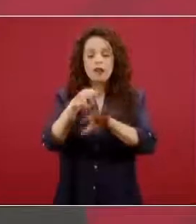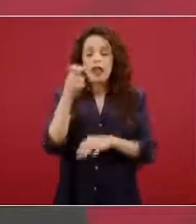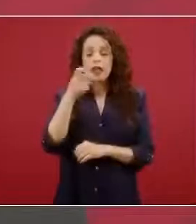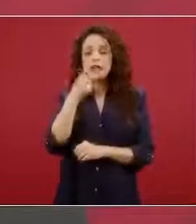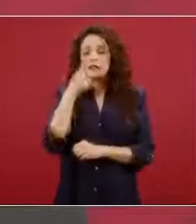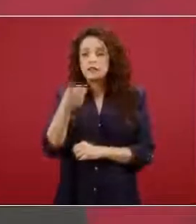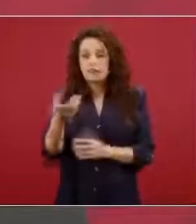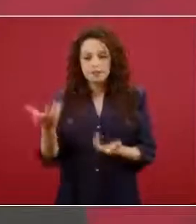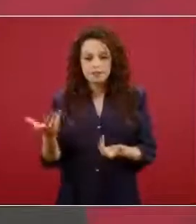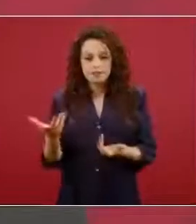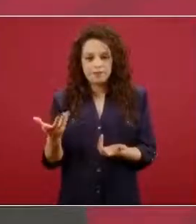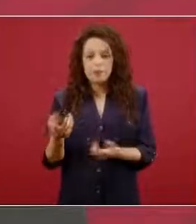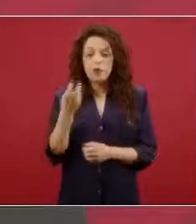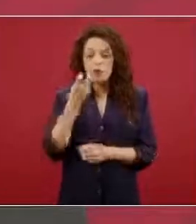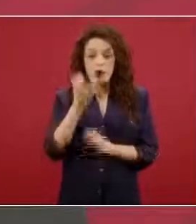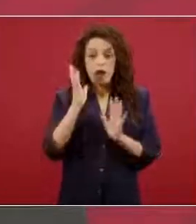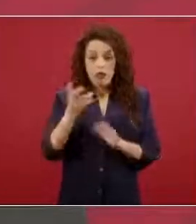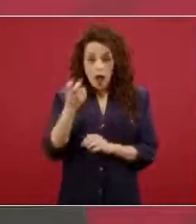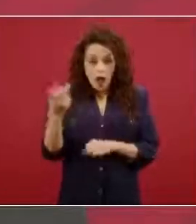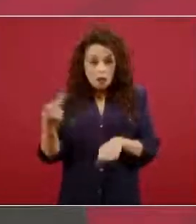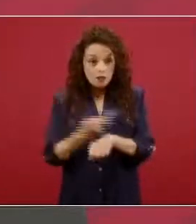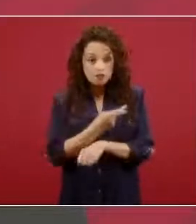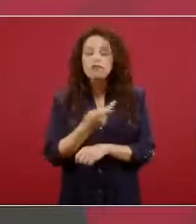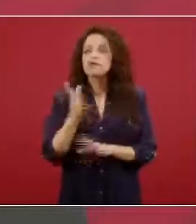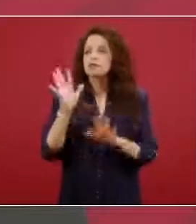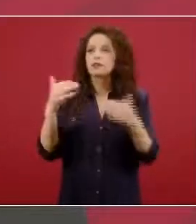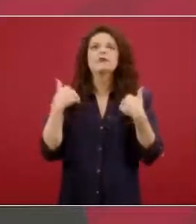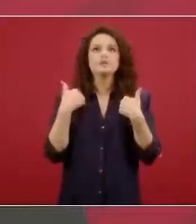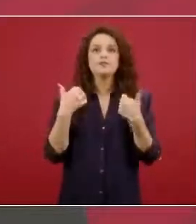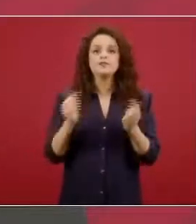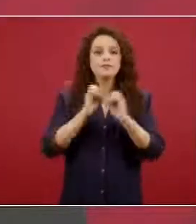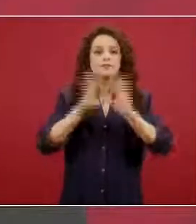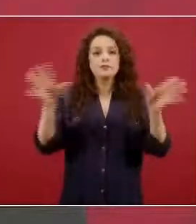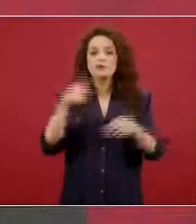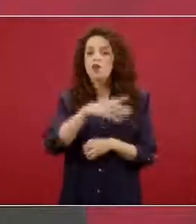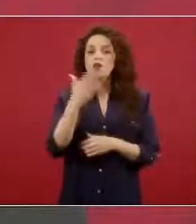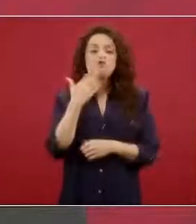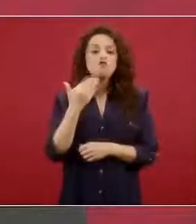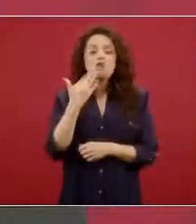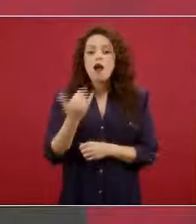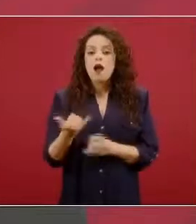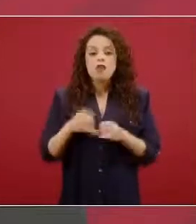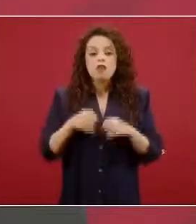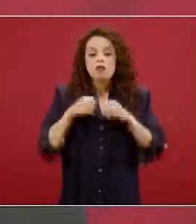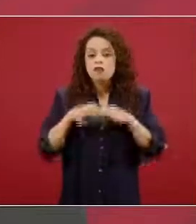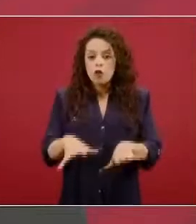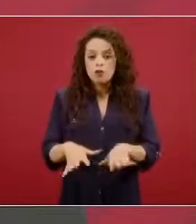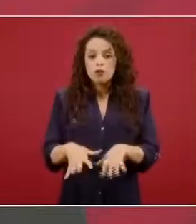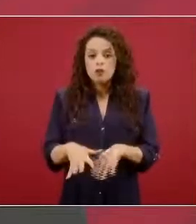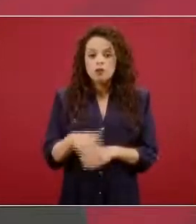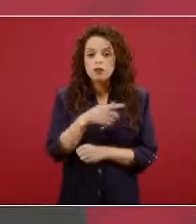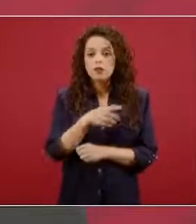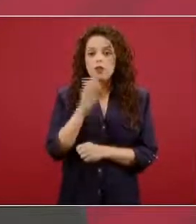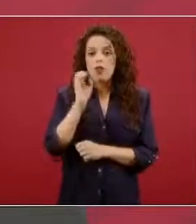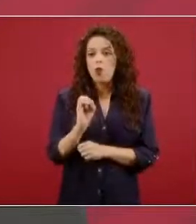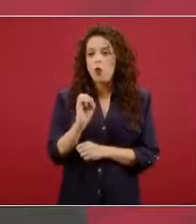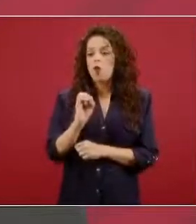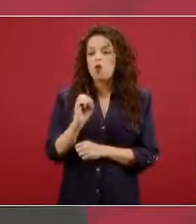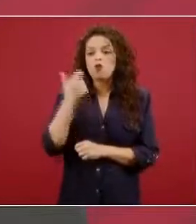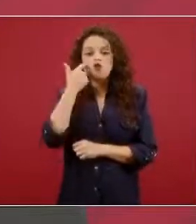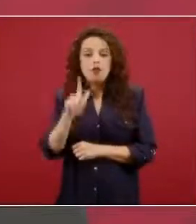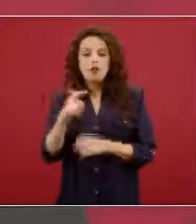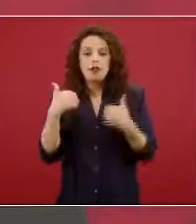cuando sucede esto, bueno, queda claro que es no solamente desinformación o incapacidad o indisposición para